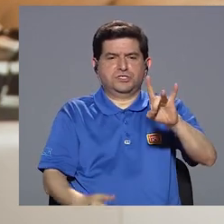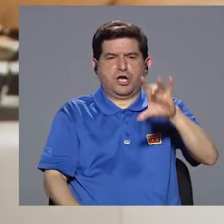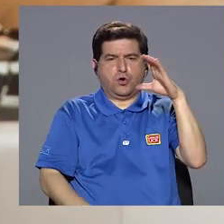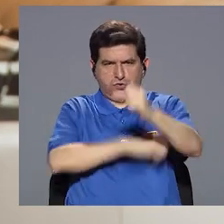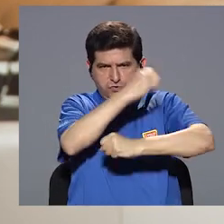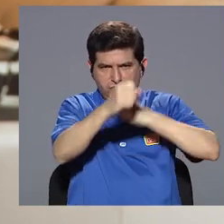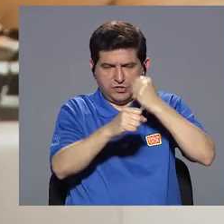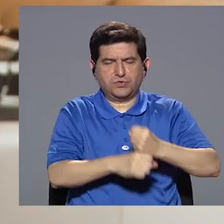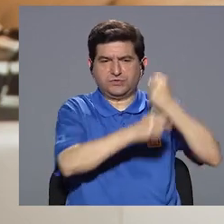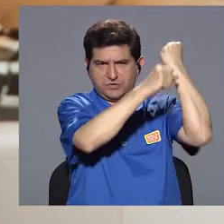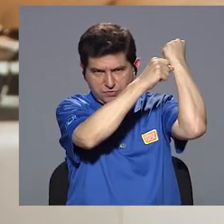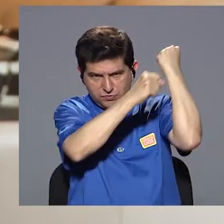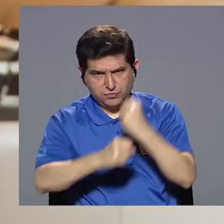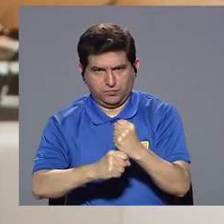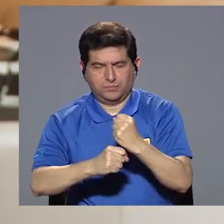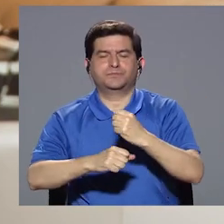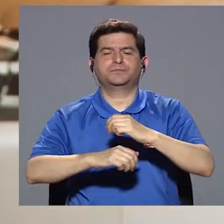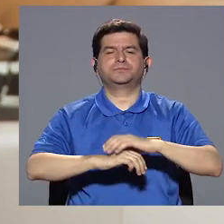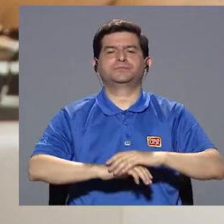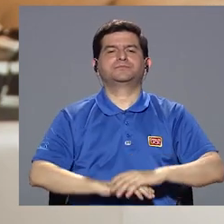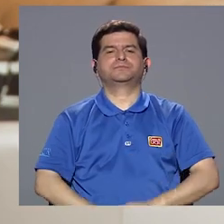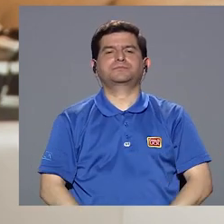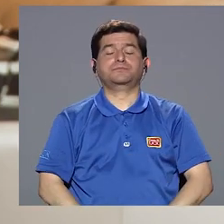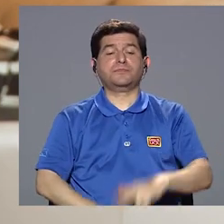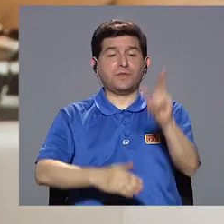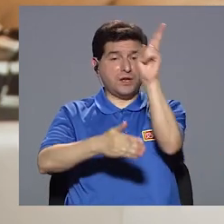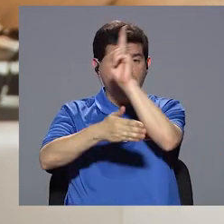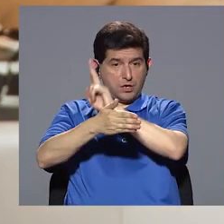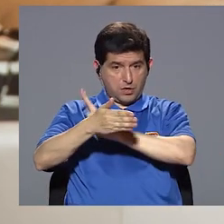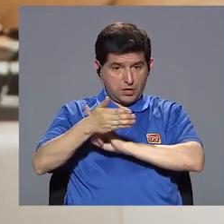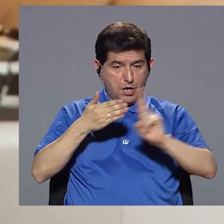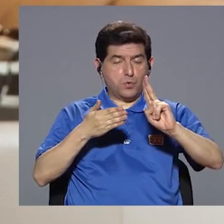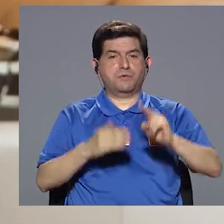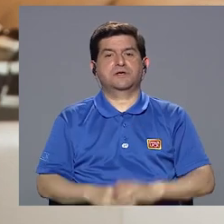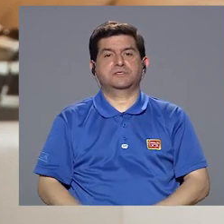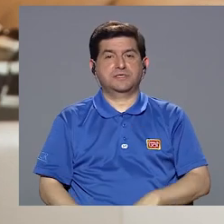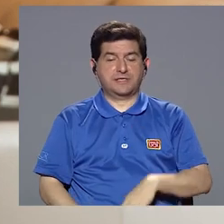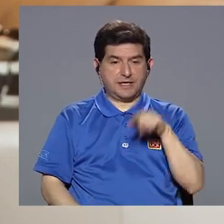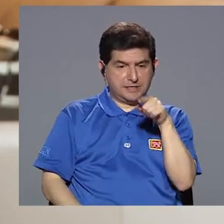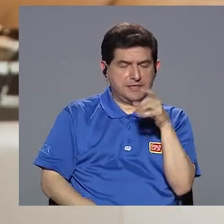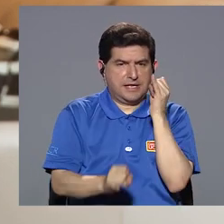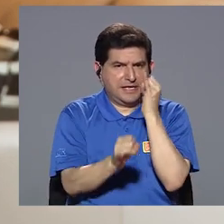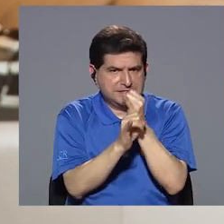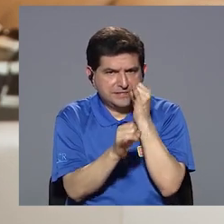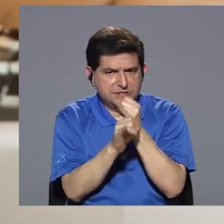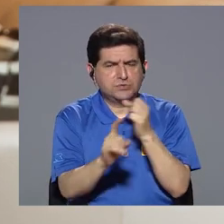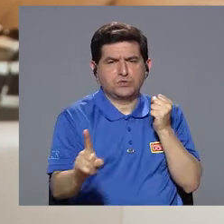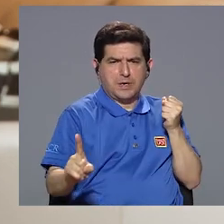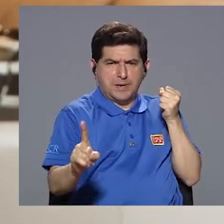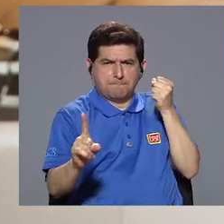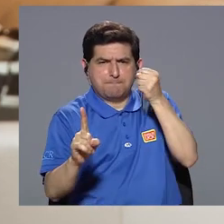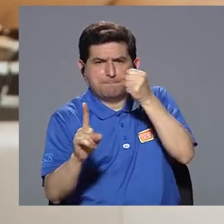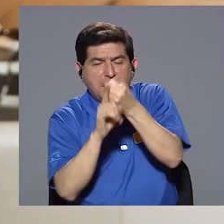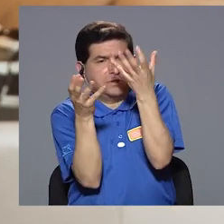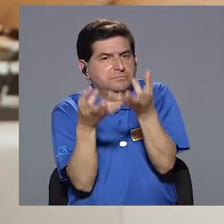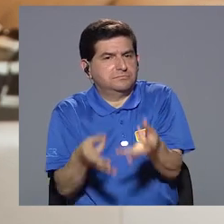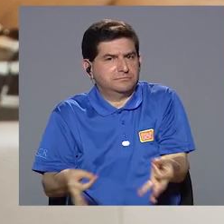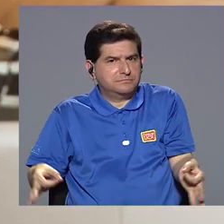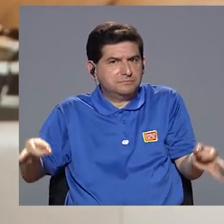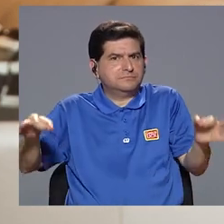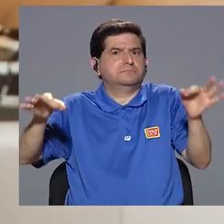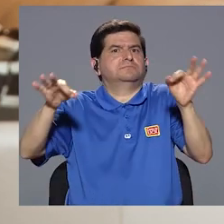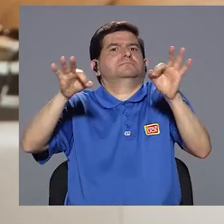800 años de haber sido fundada la universidad como institución ha tenido un